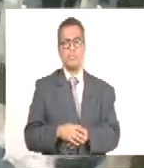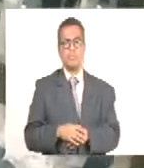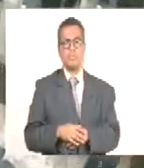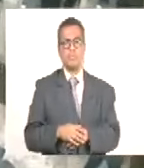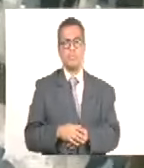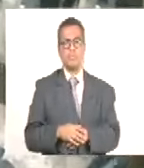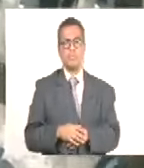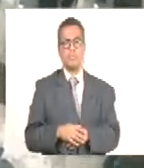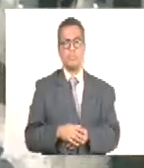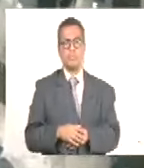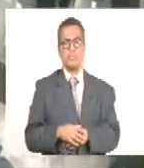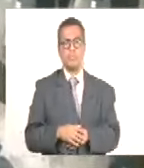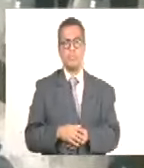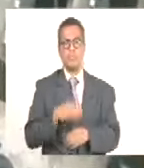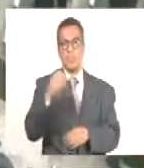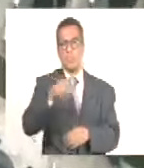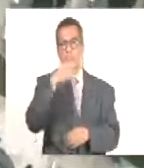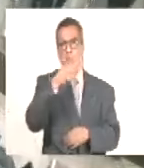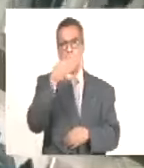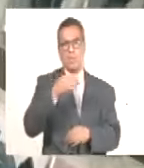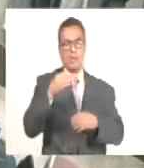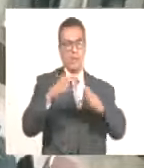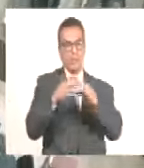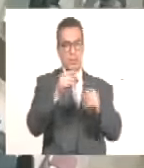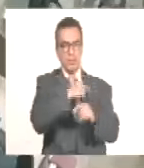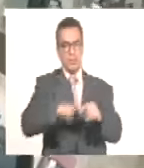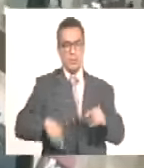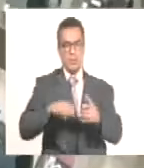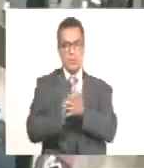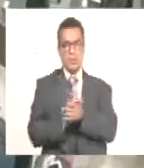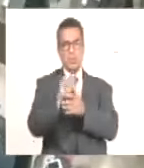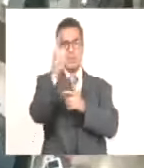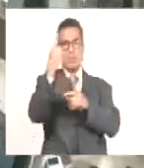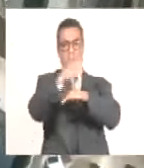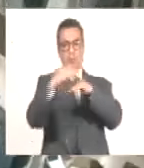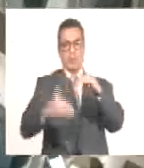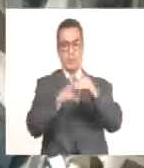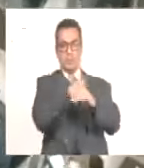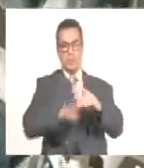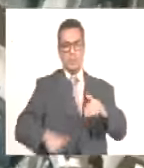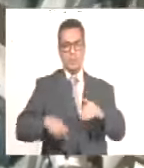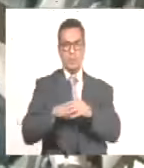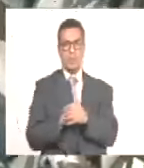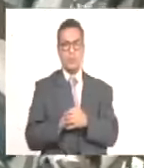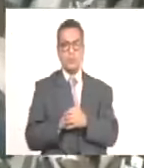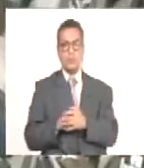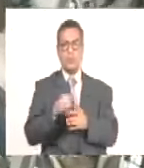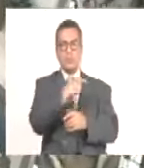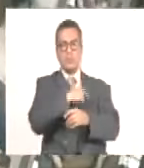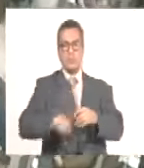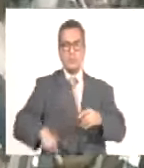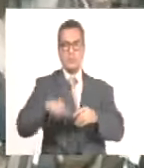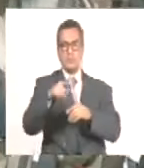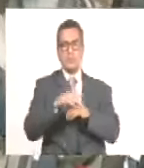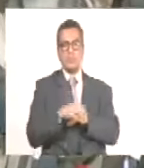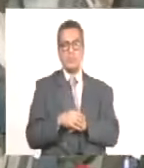Buenas tardes, su hermano presidente, primer vicepresidenta, presidente,